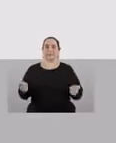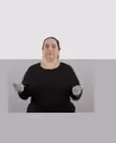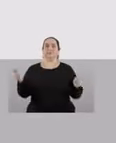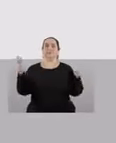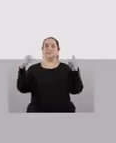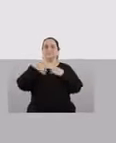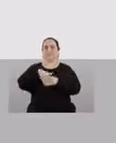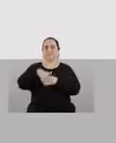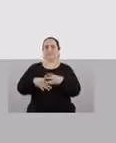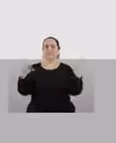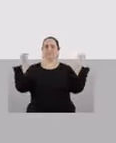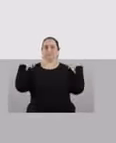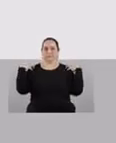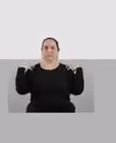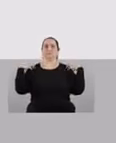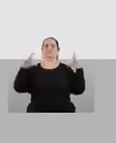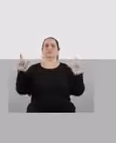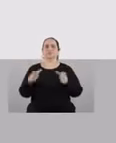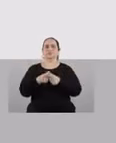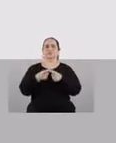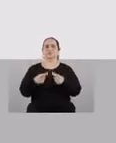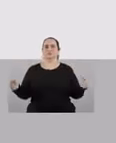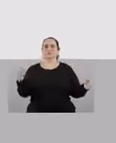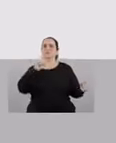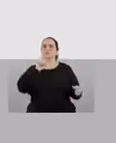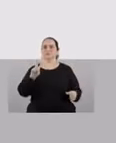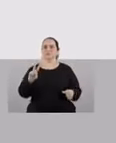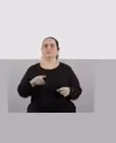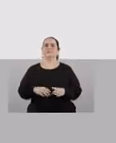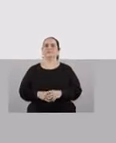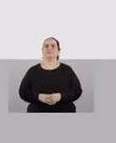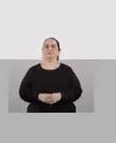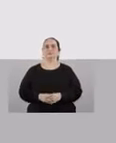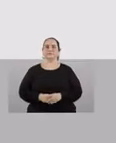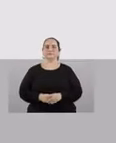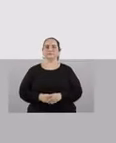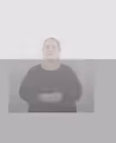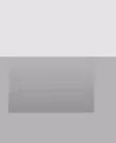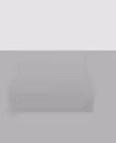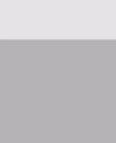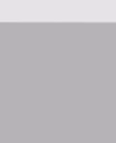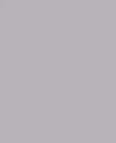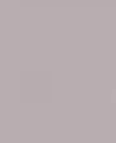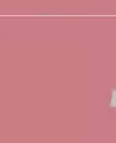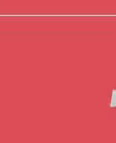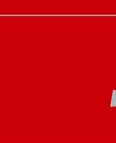han transmitido la franja electoral acordada por el Consejo Nacional de Televisión.